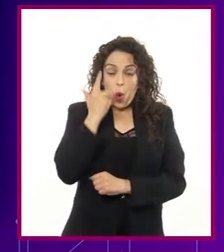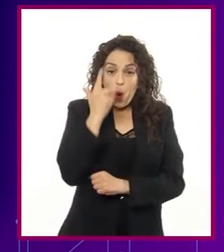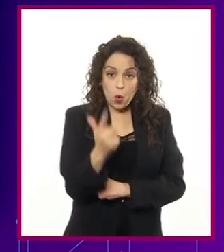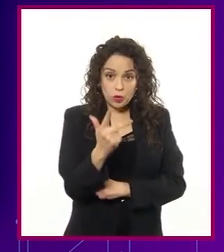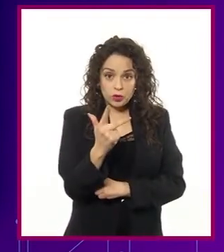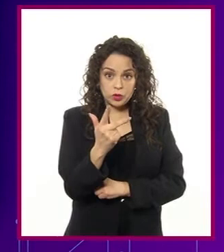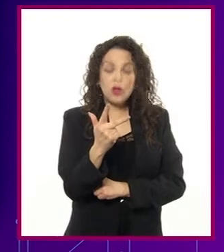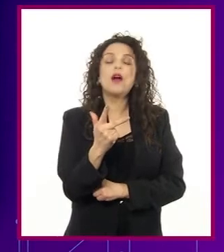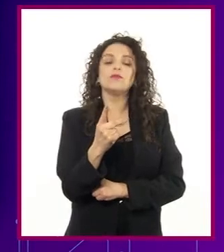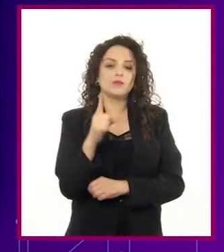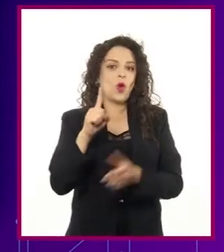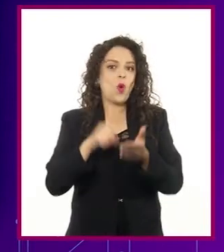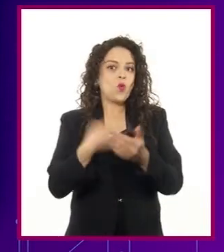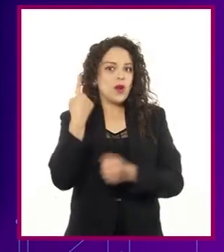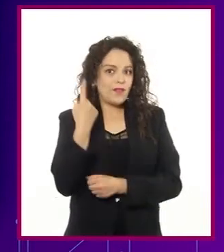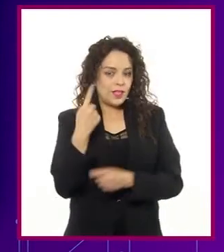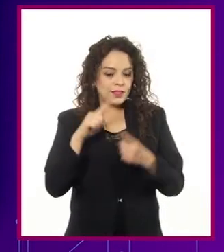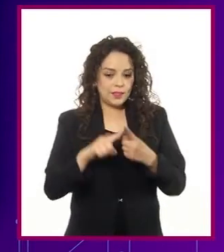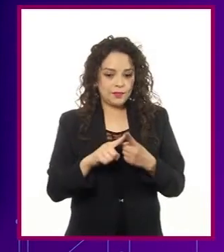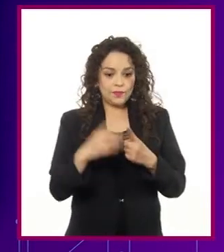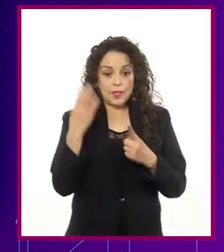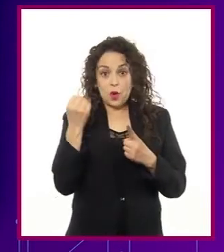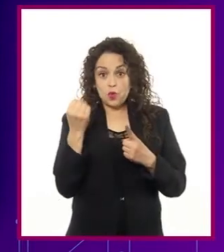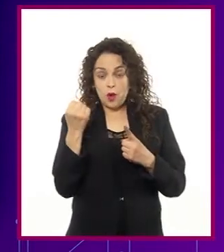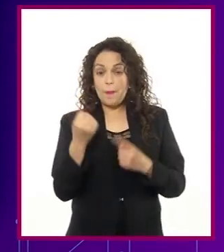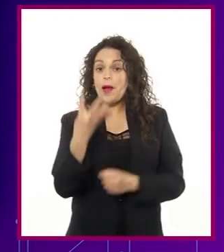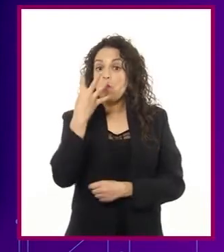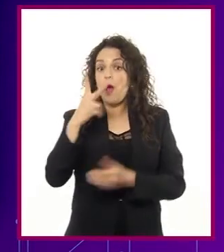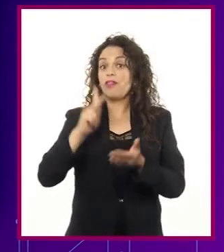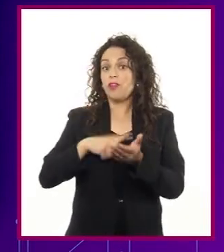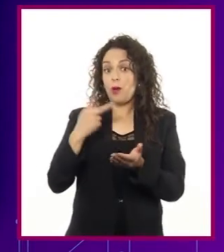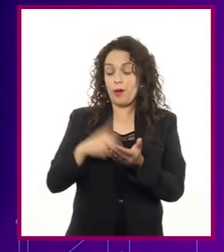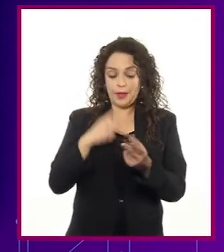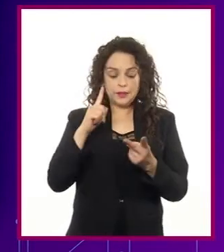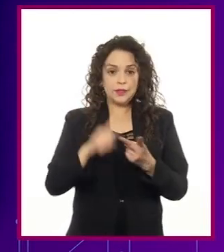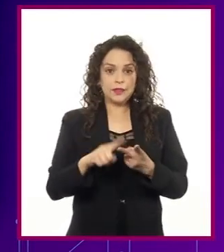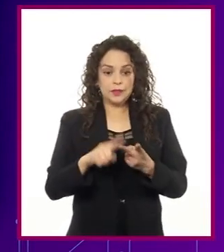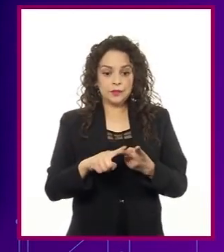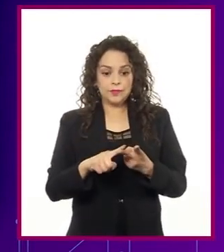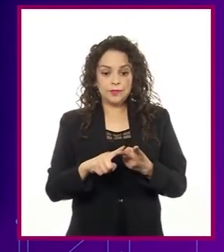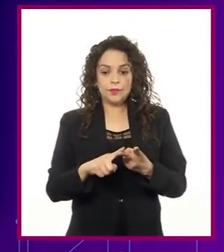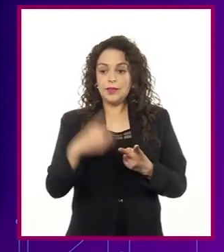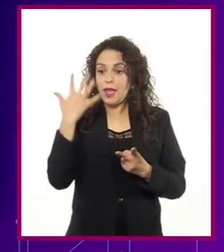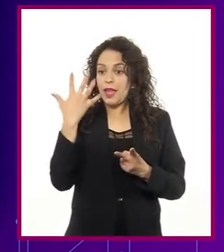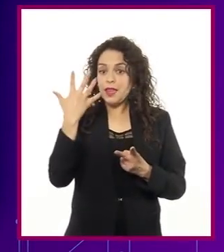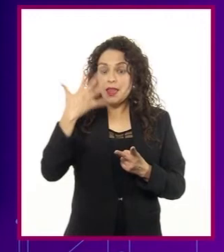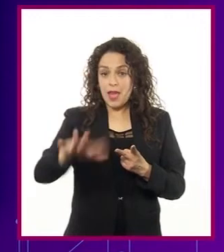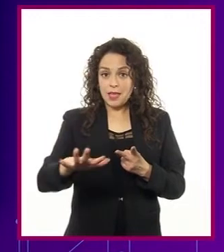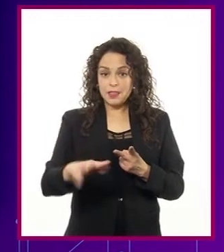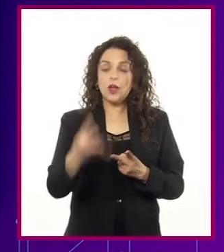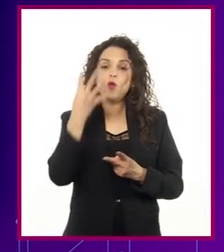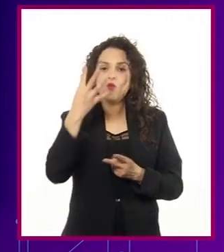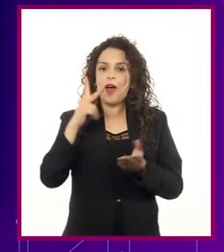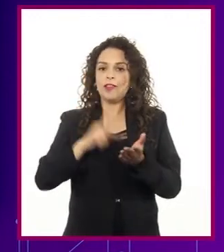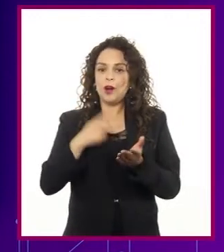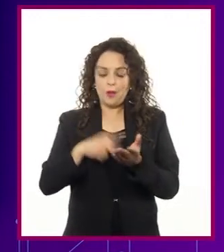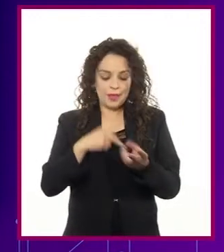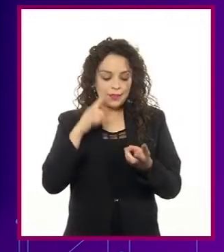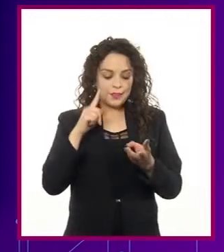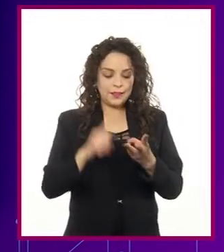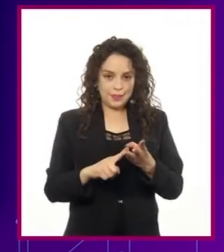obtuvo una vez, la de 9 la obtuvo 4 veces y sacó 10 en 4